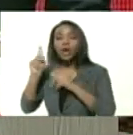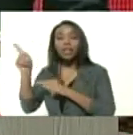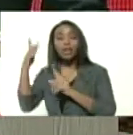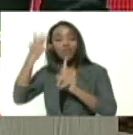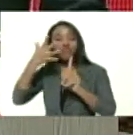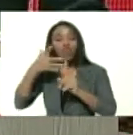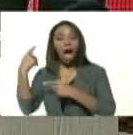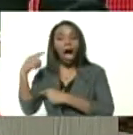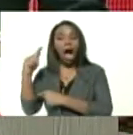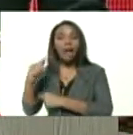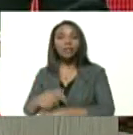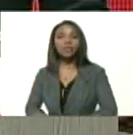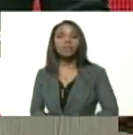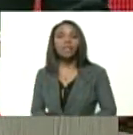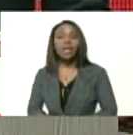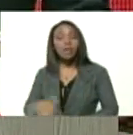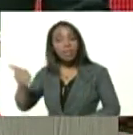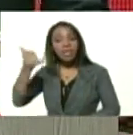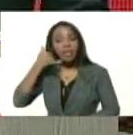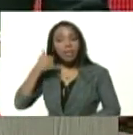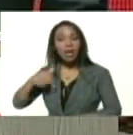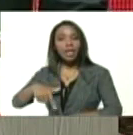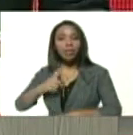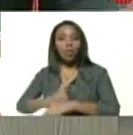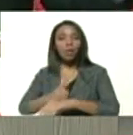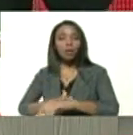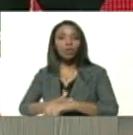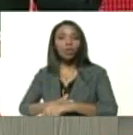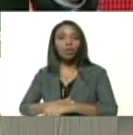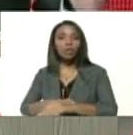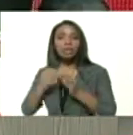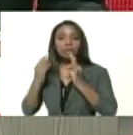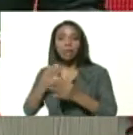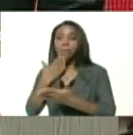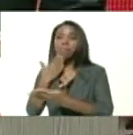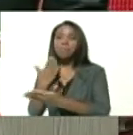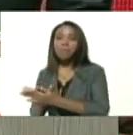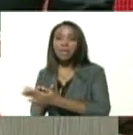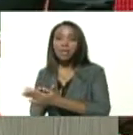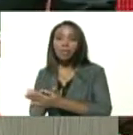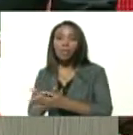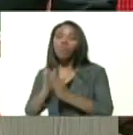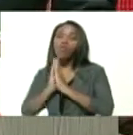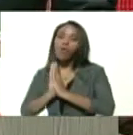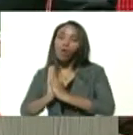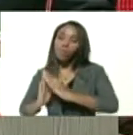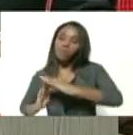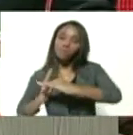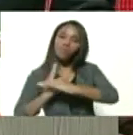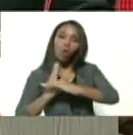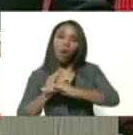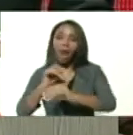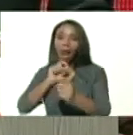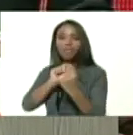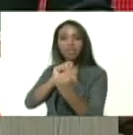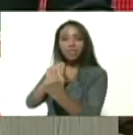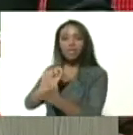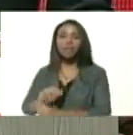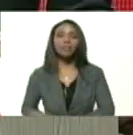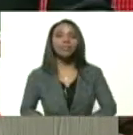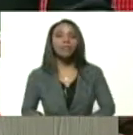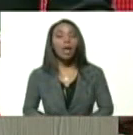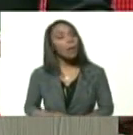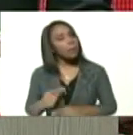existe. Y me está llamando en estos momentos, seguramente para pedirle que interrumpiera la entrevista.